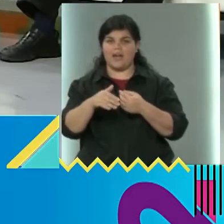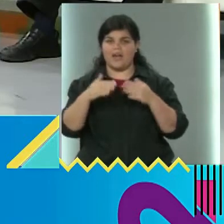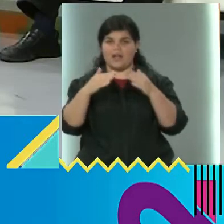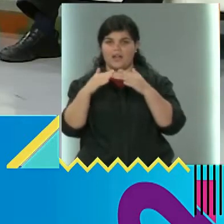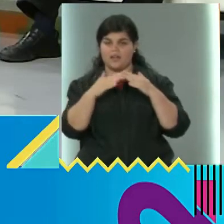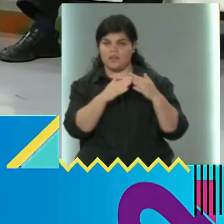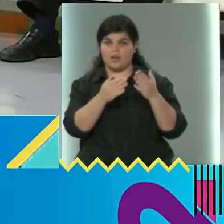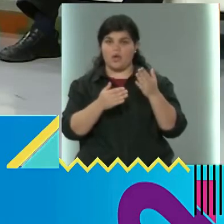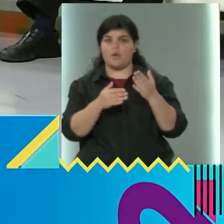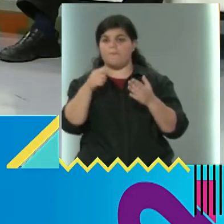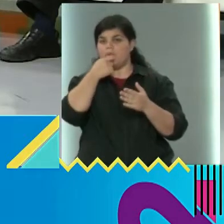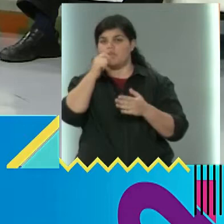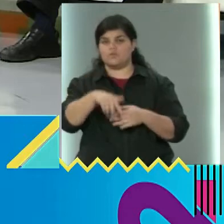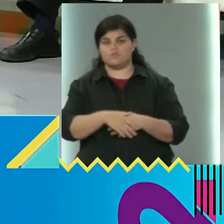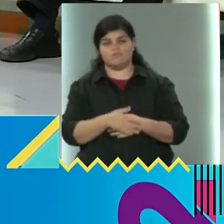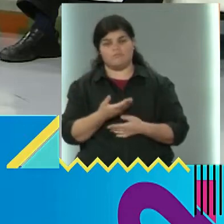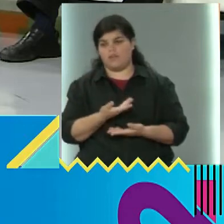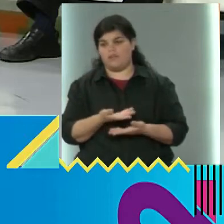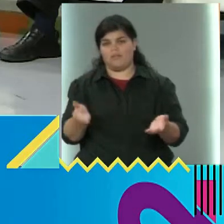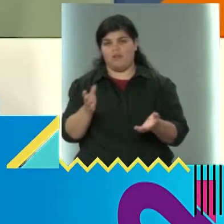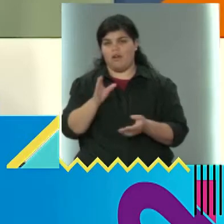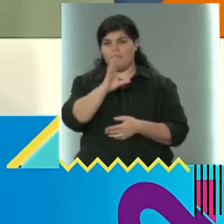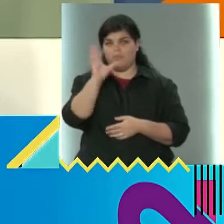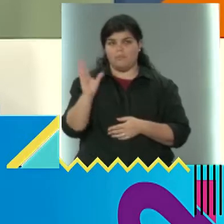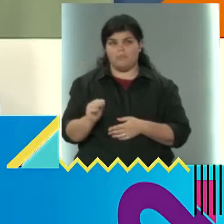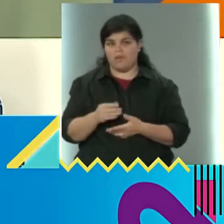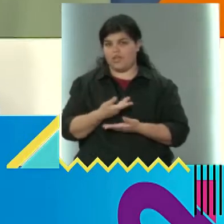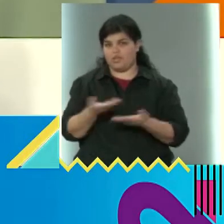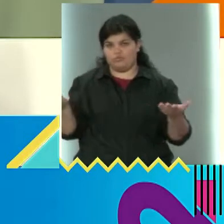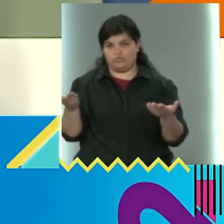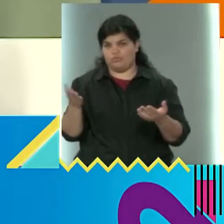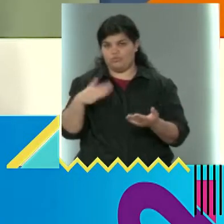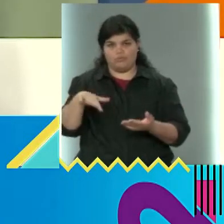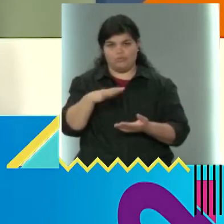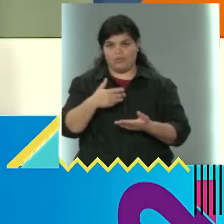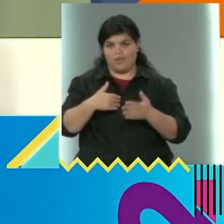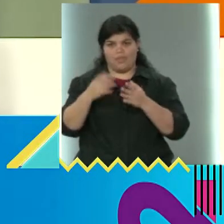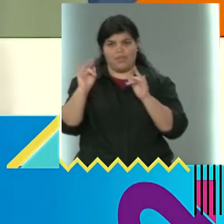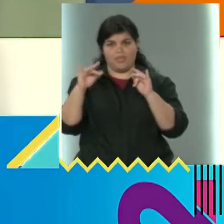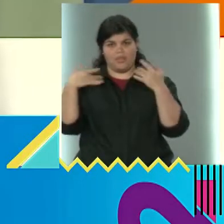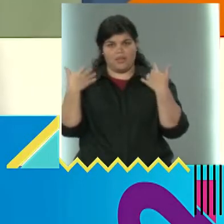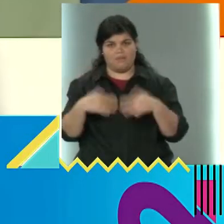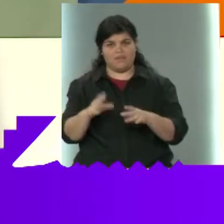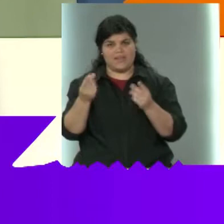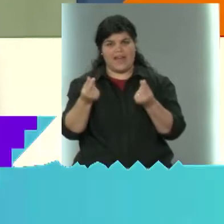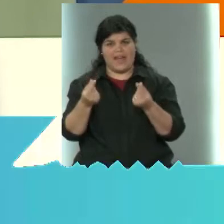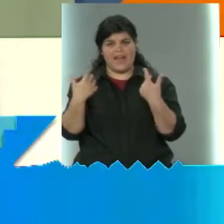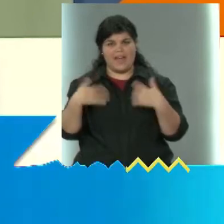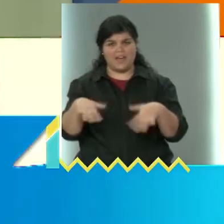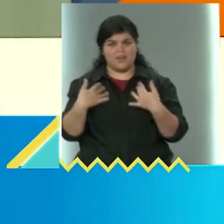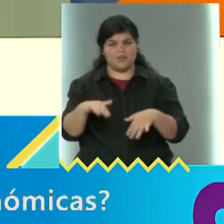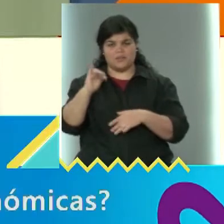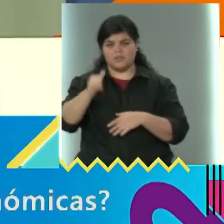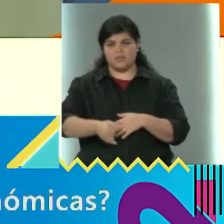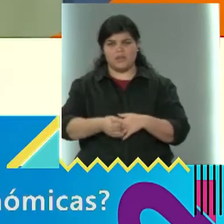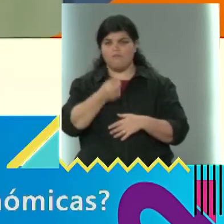caro construir en general en este país, en todos lados de la vivienda. Es un tema complicado de acceso a cualquier